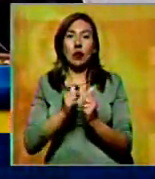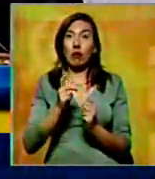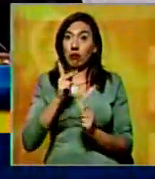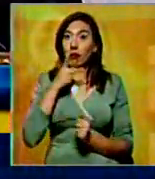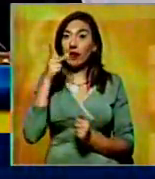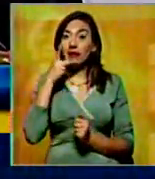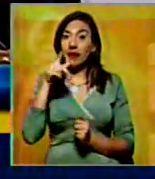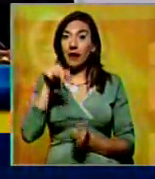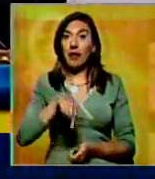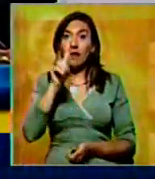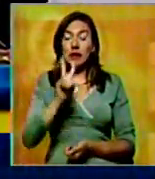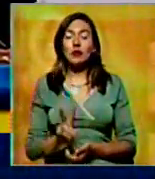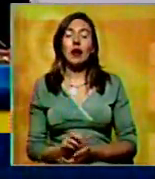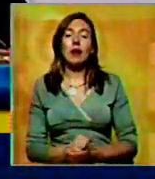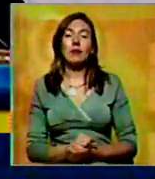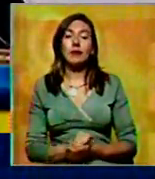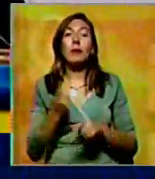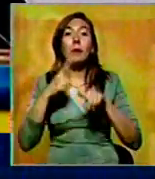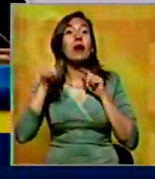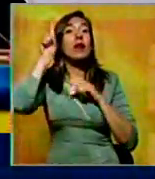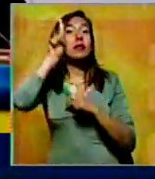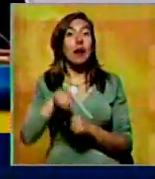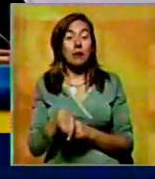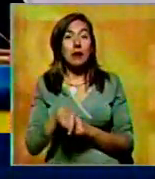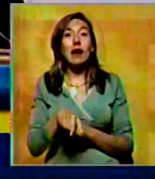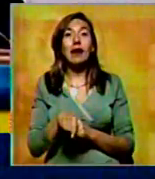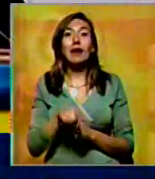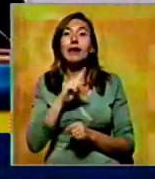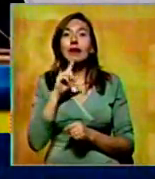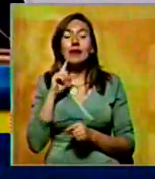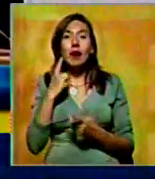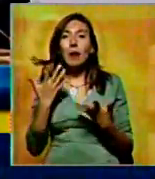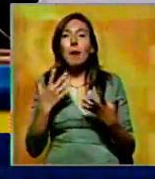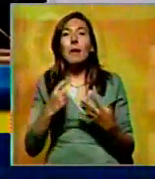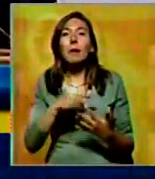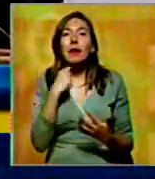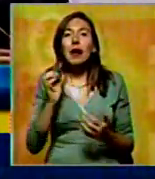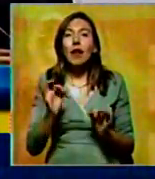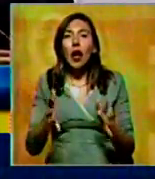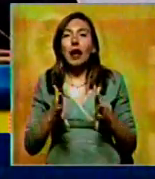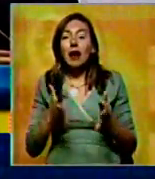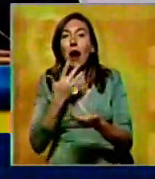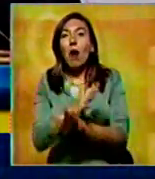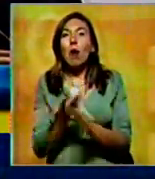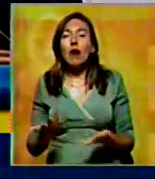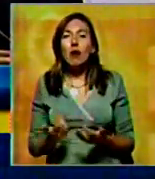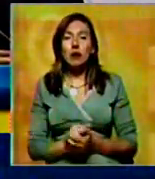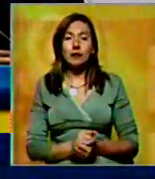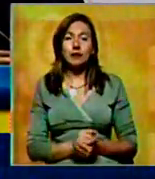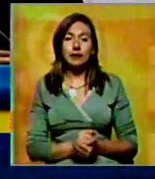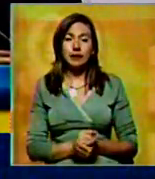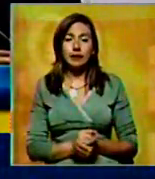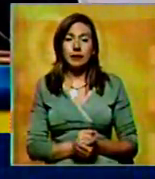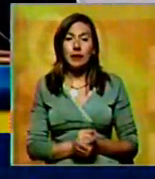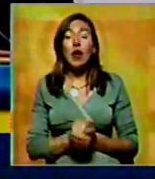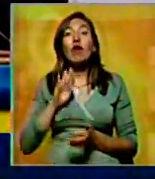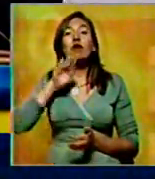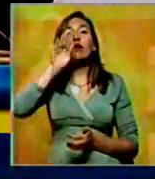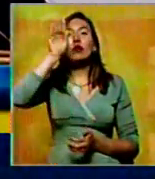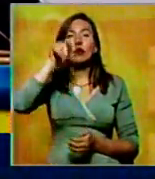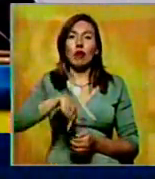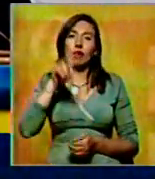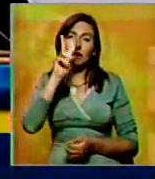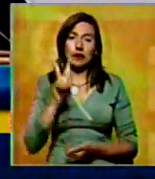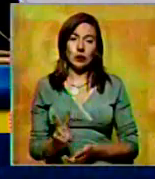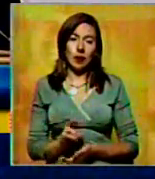República. Pero está también en juego, además de eso que es tan importante, está en juego el futuro del